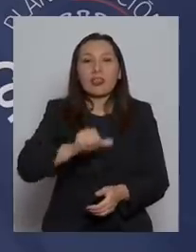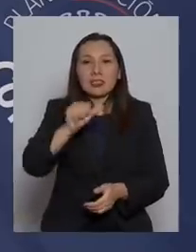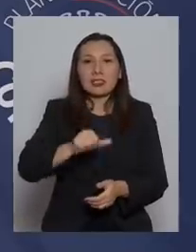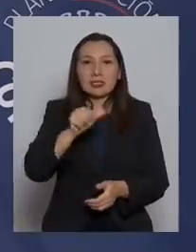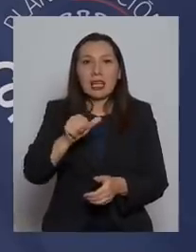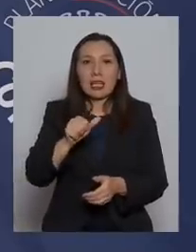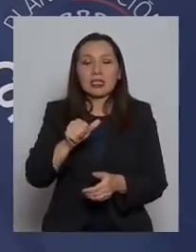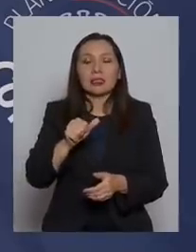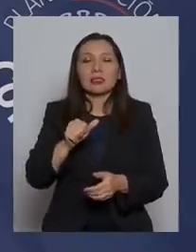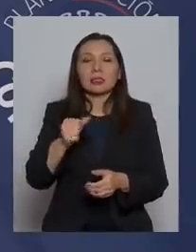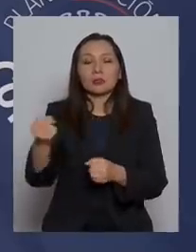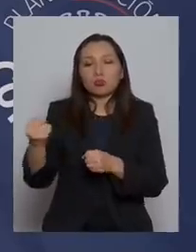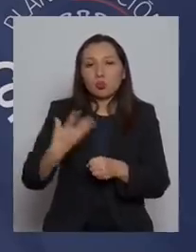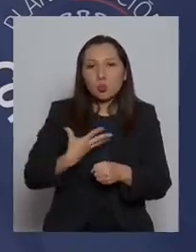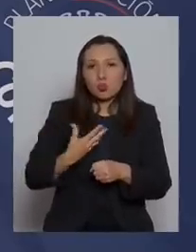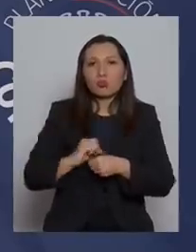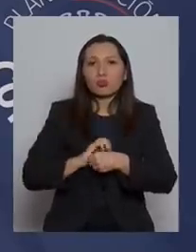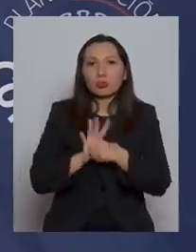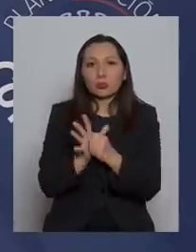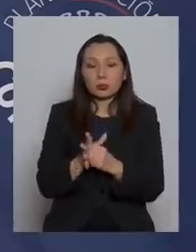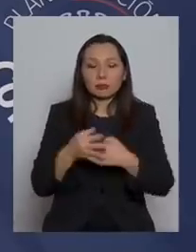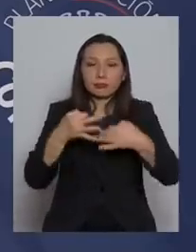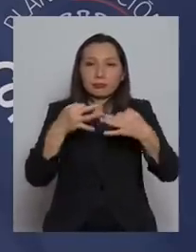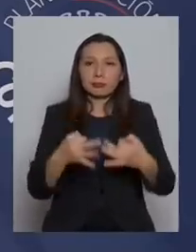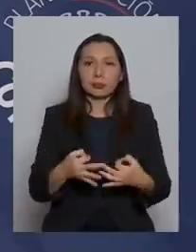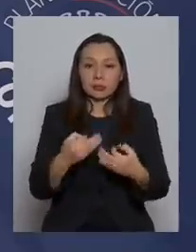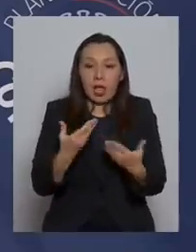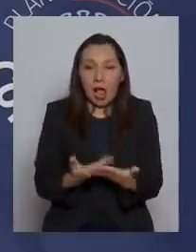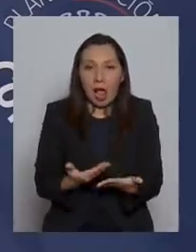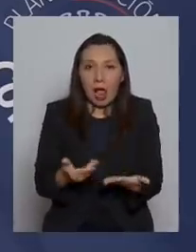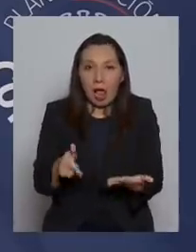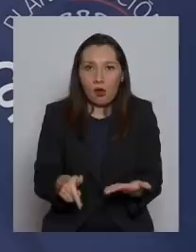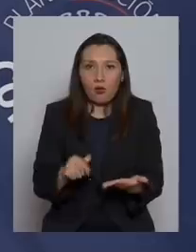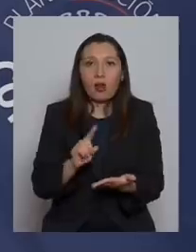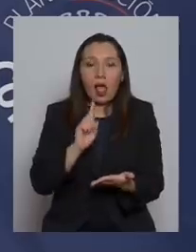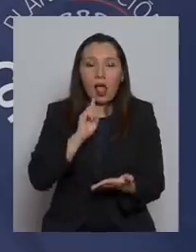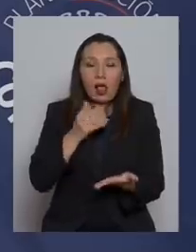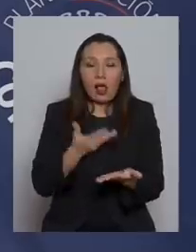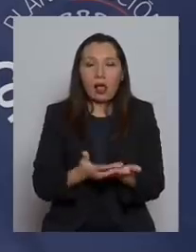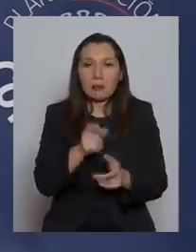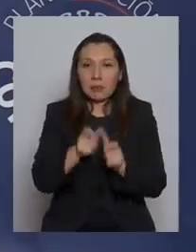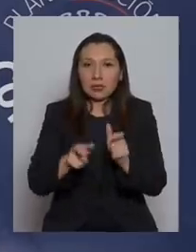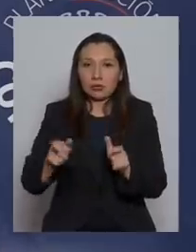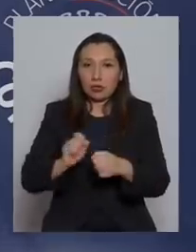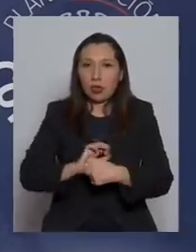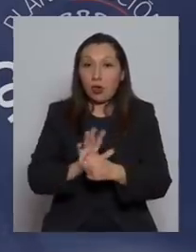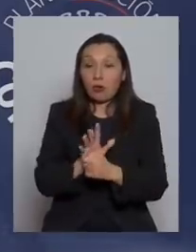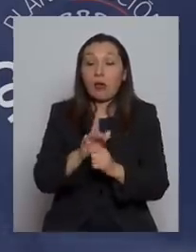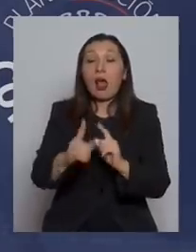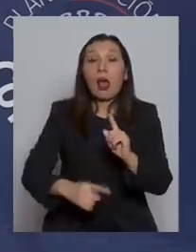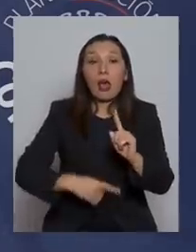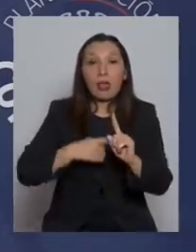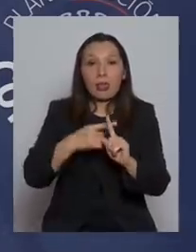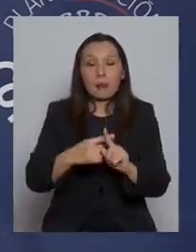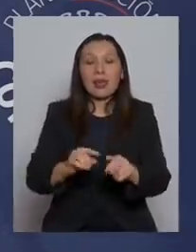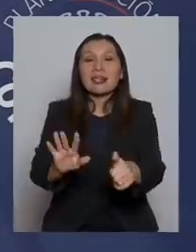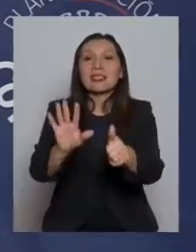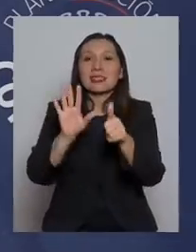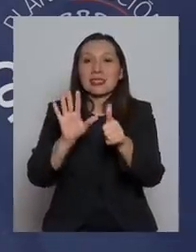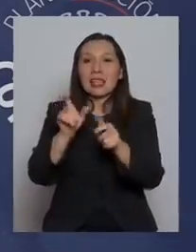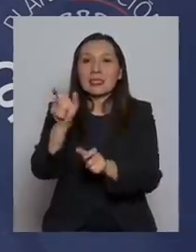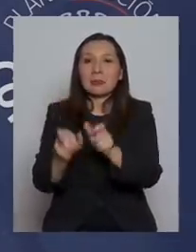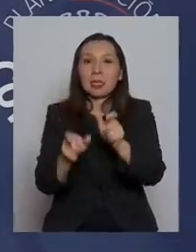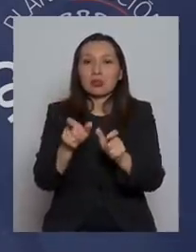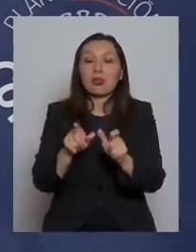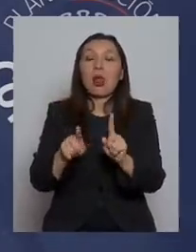5.116 contagiados y certificados a la fecha y debemos agregar 6